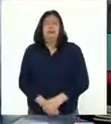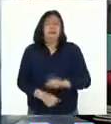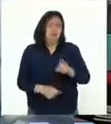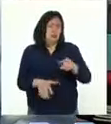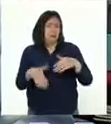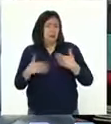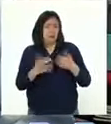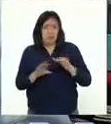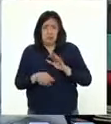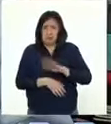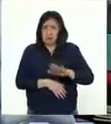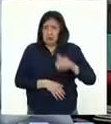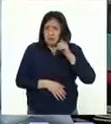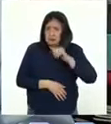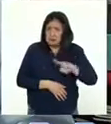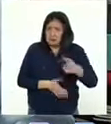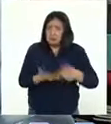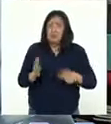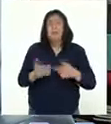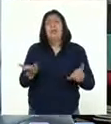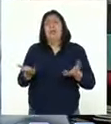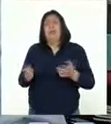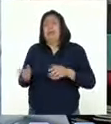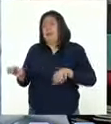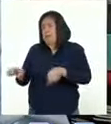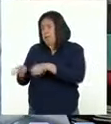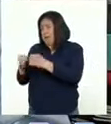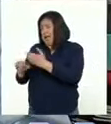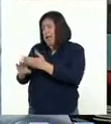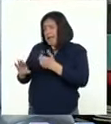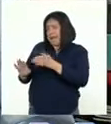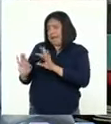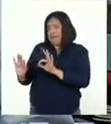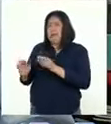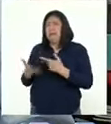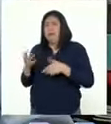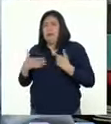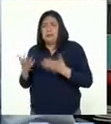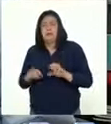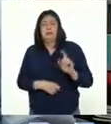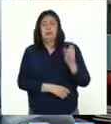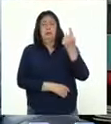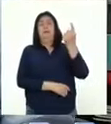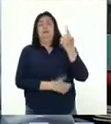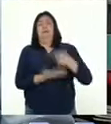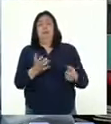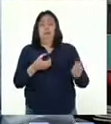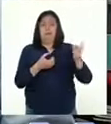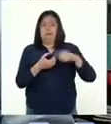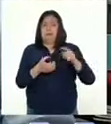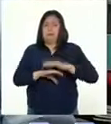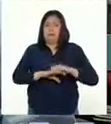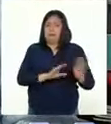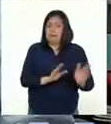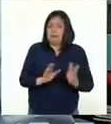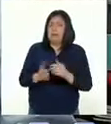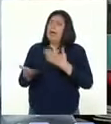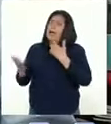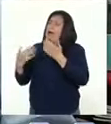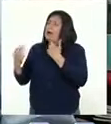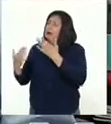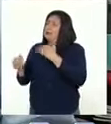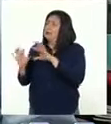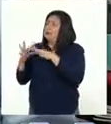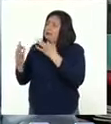¿Qué pueden hacer las niñas y los niños para prevenir un desastre? Lo primero que hay que hacer es participar de los planes,